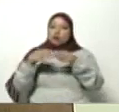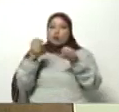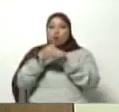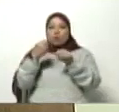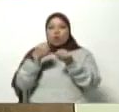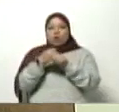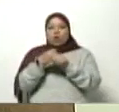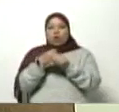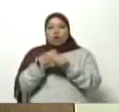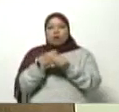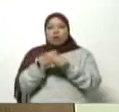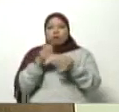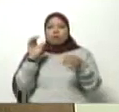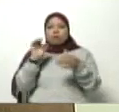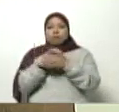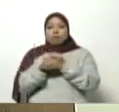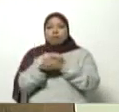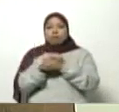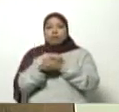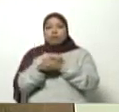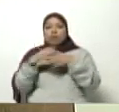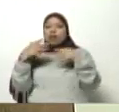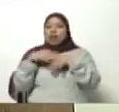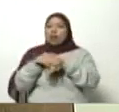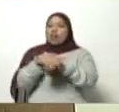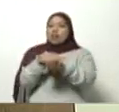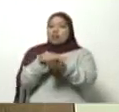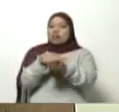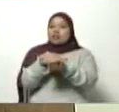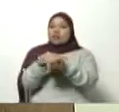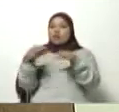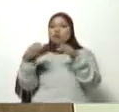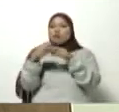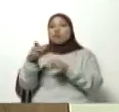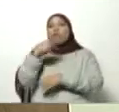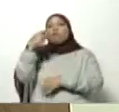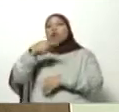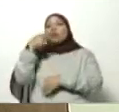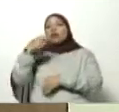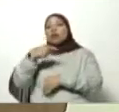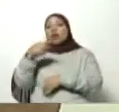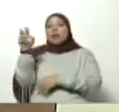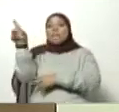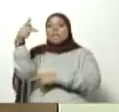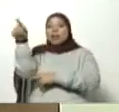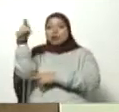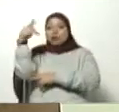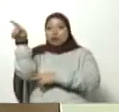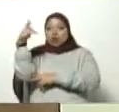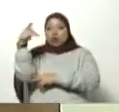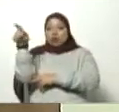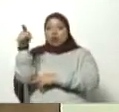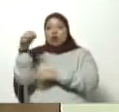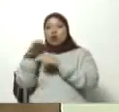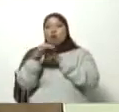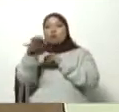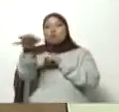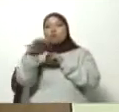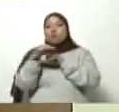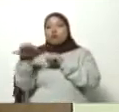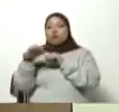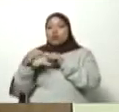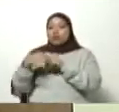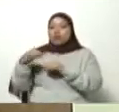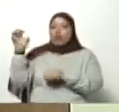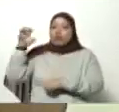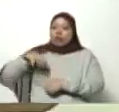compañeras que van a integrar los equipos políticos de parroquia, de municipio y de estado.